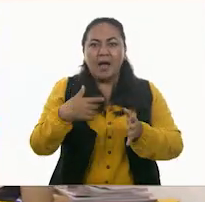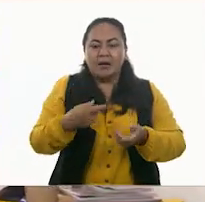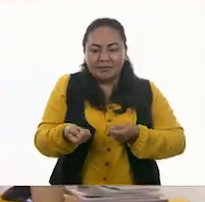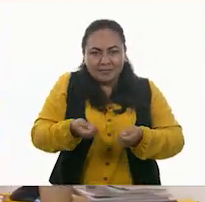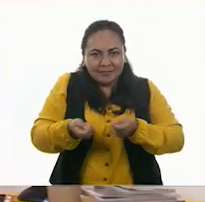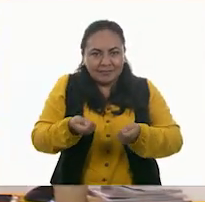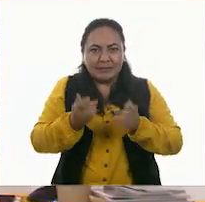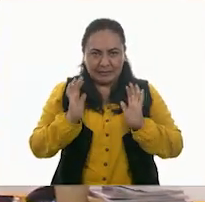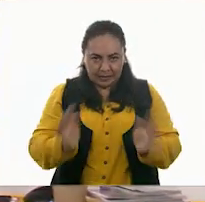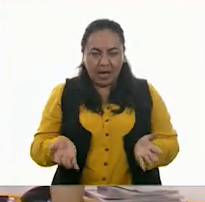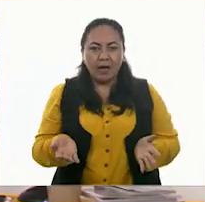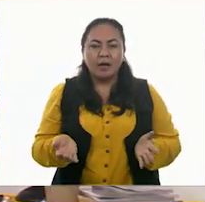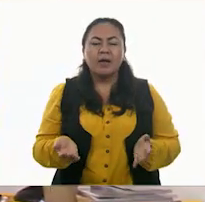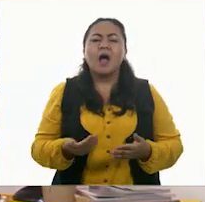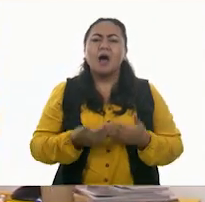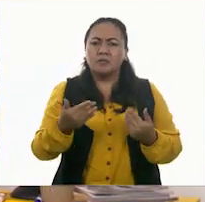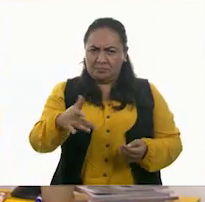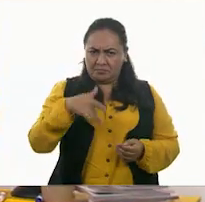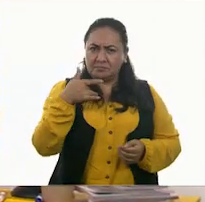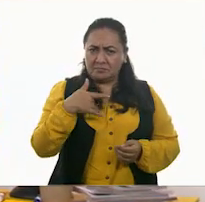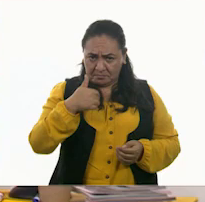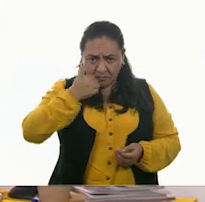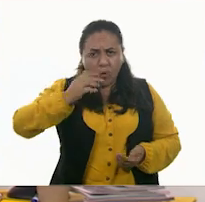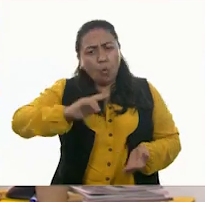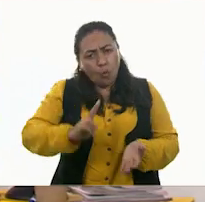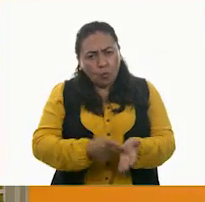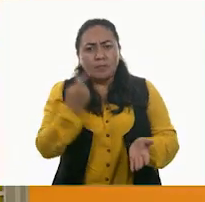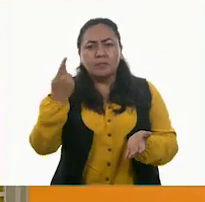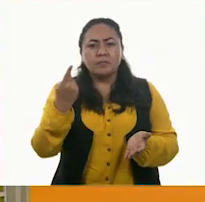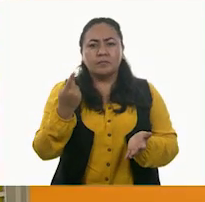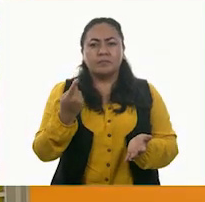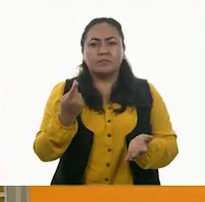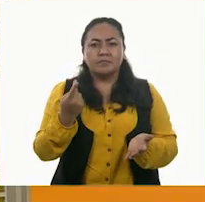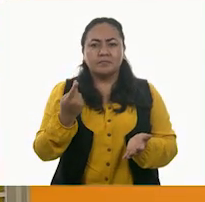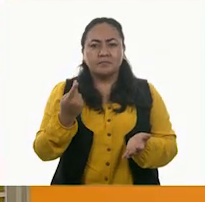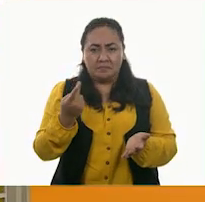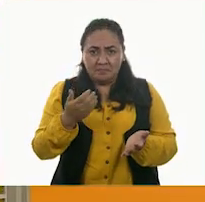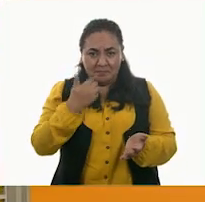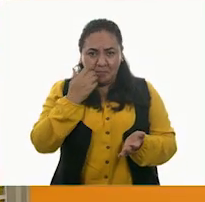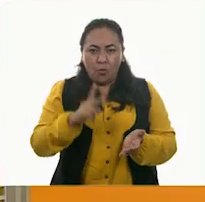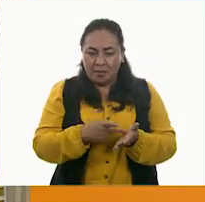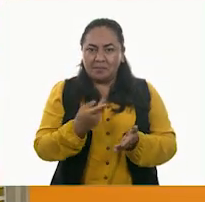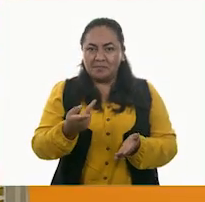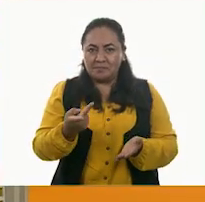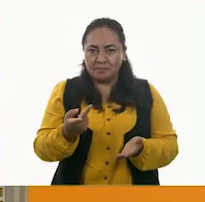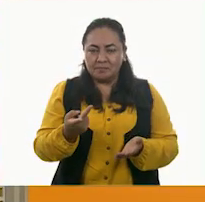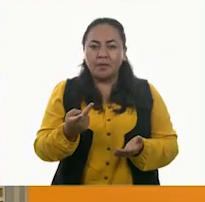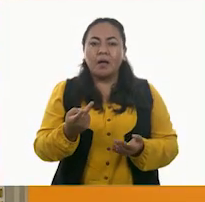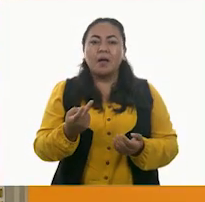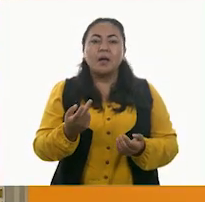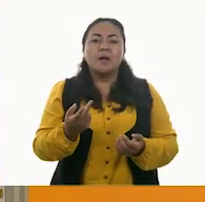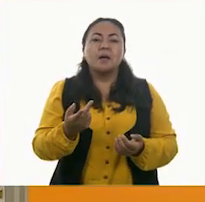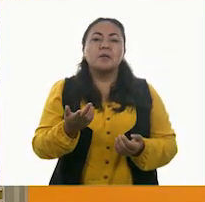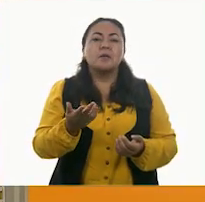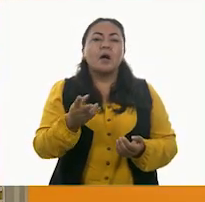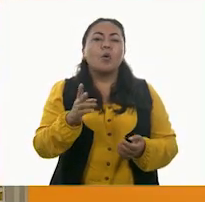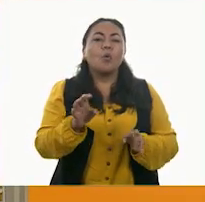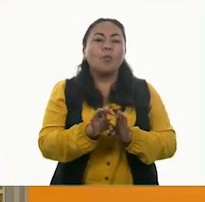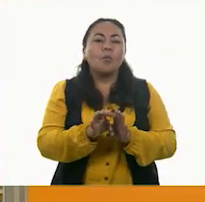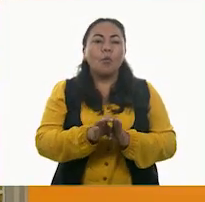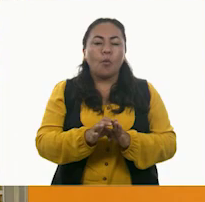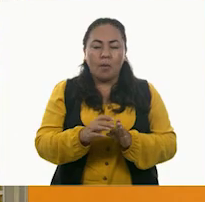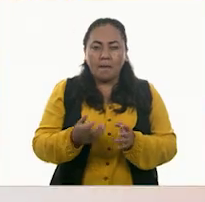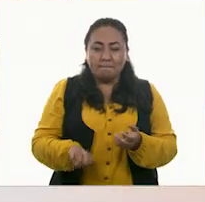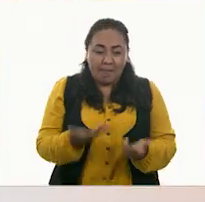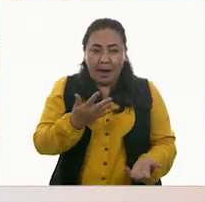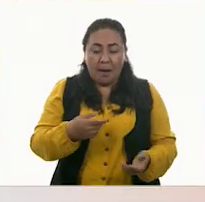un poquito. ¿Te parece, hacemos otro ratito, como hace rato con los rollitos? Pegar, pegar, pa, pa,